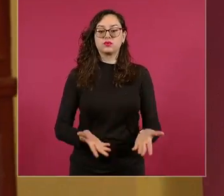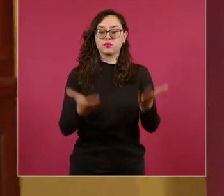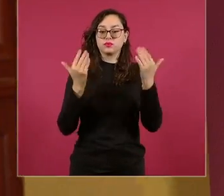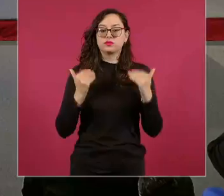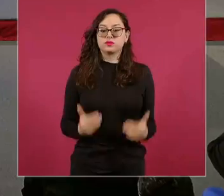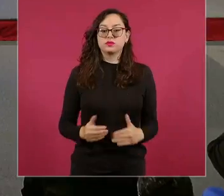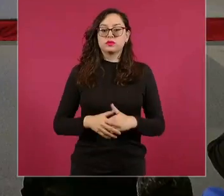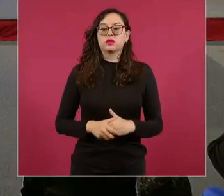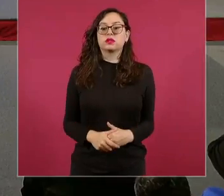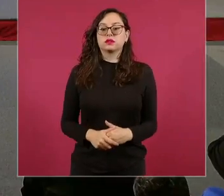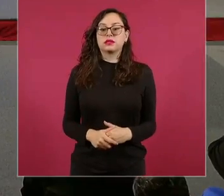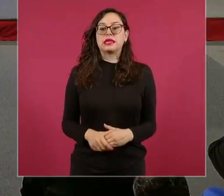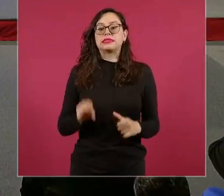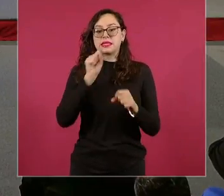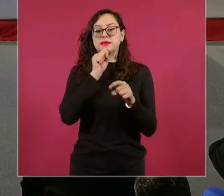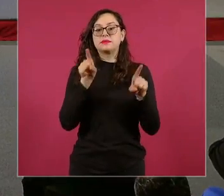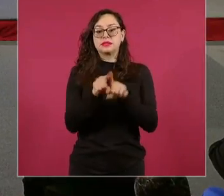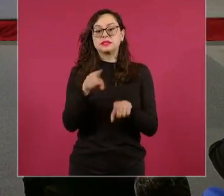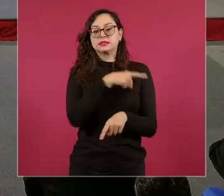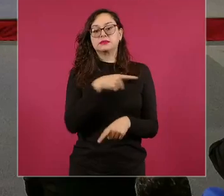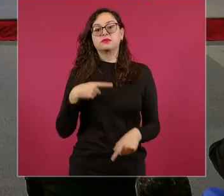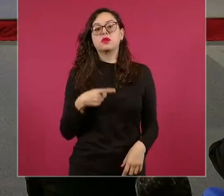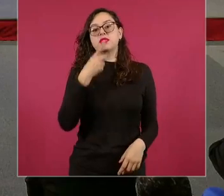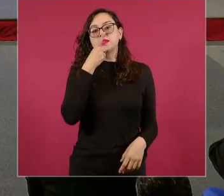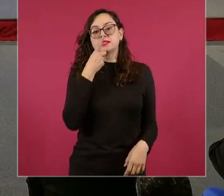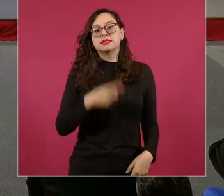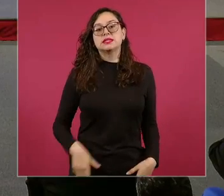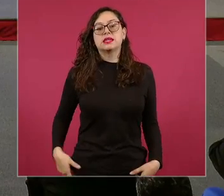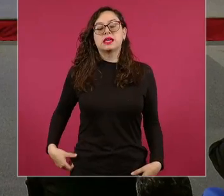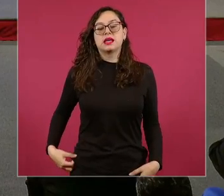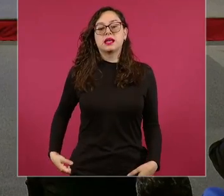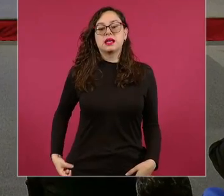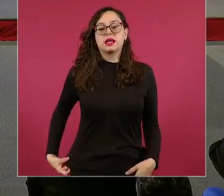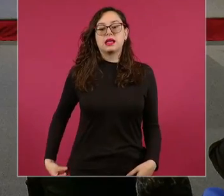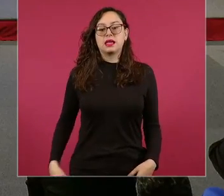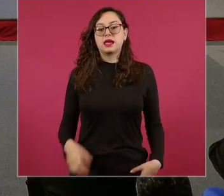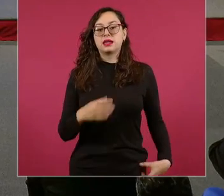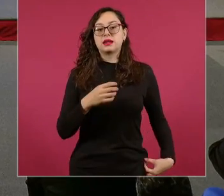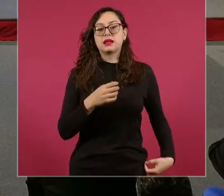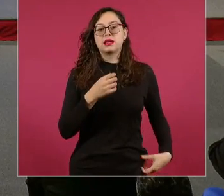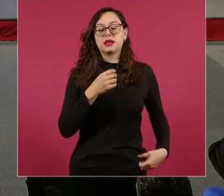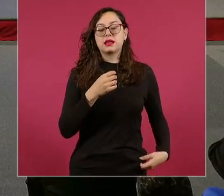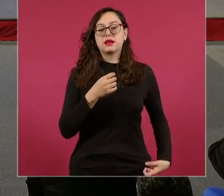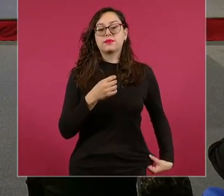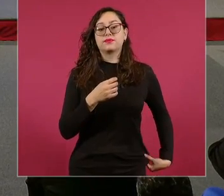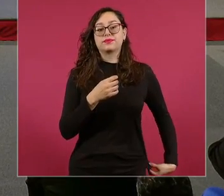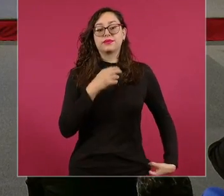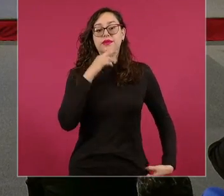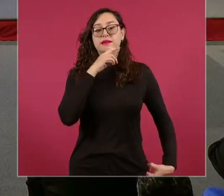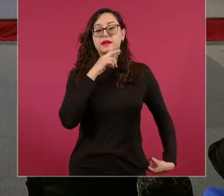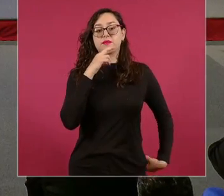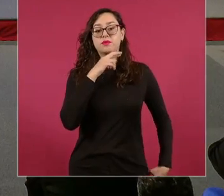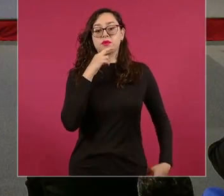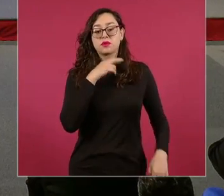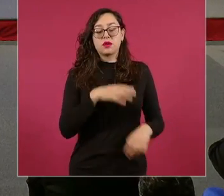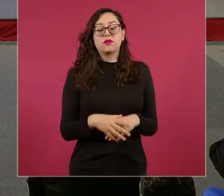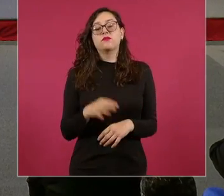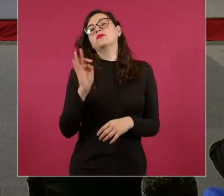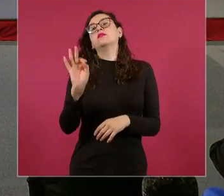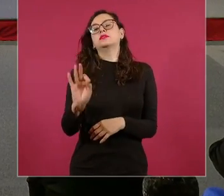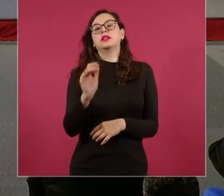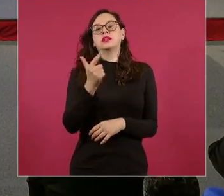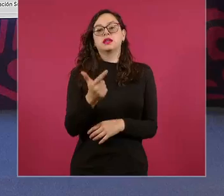Bueno, decir aquí, presidente, que de acuerdo a los datos de la Fiscalía General de la